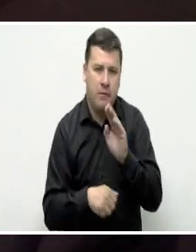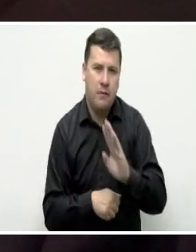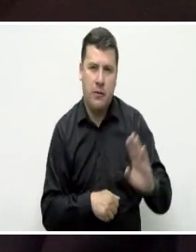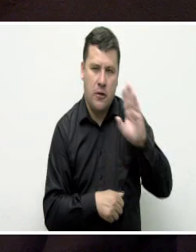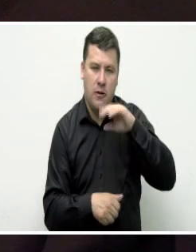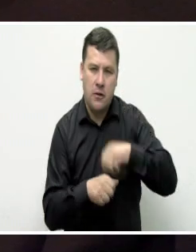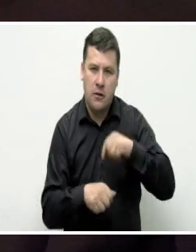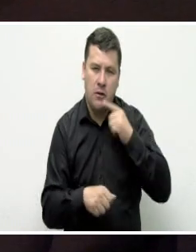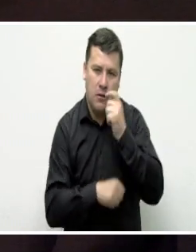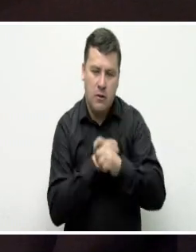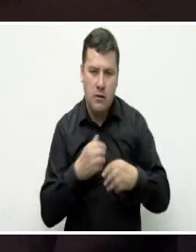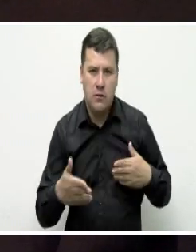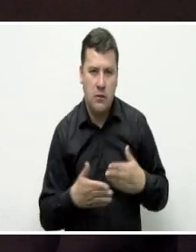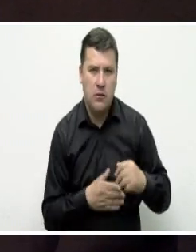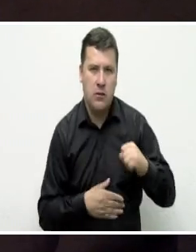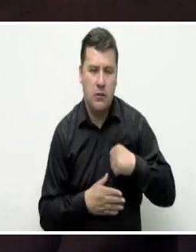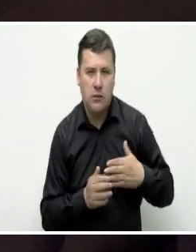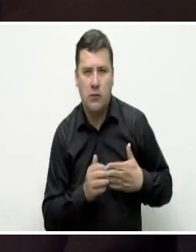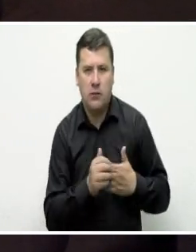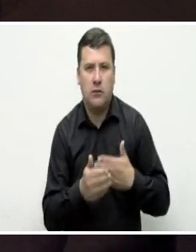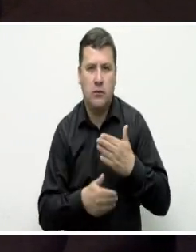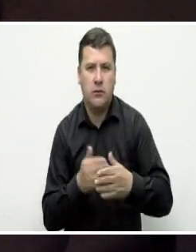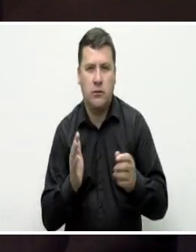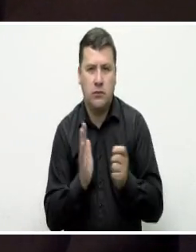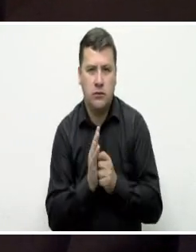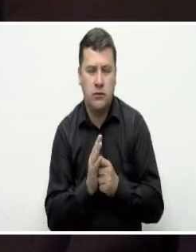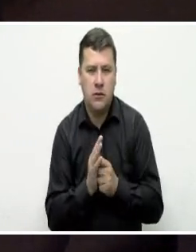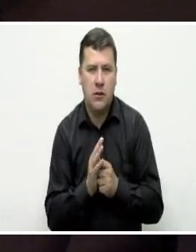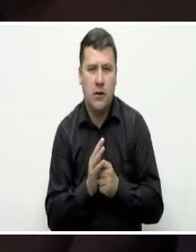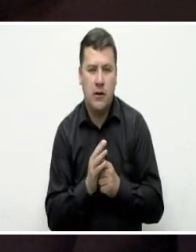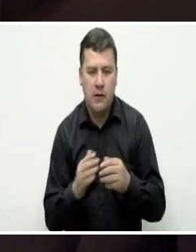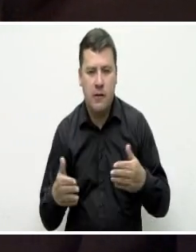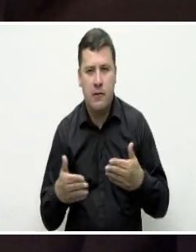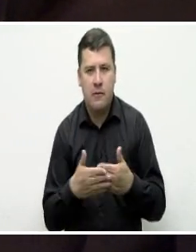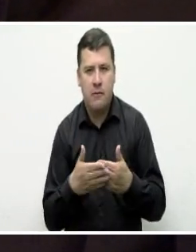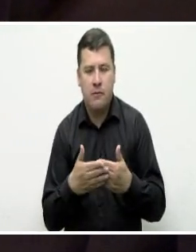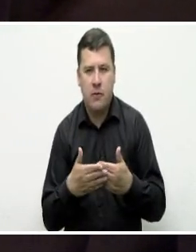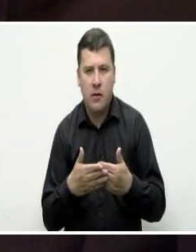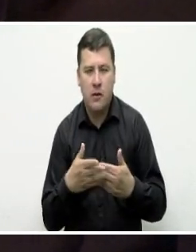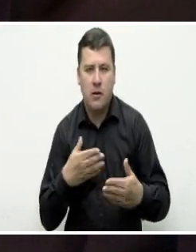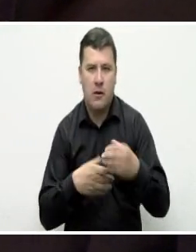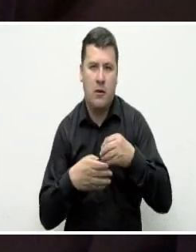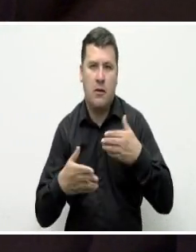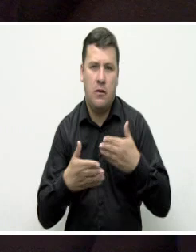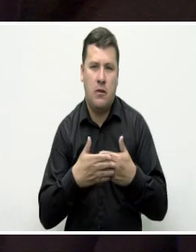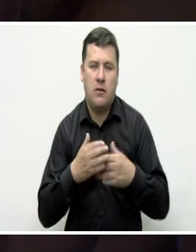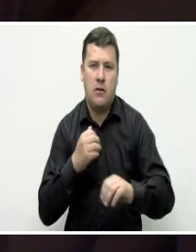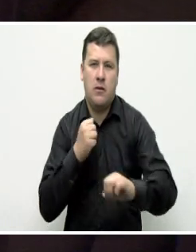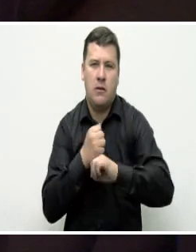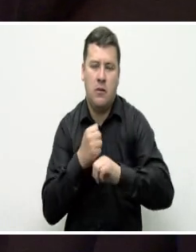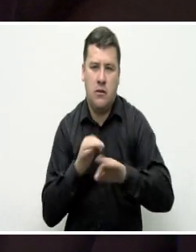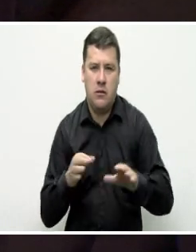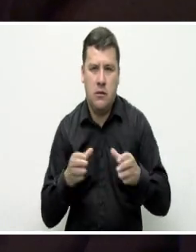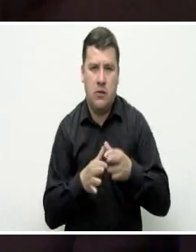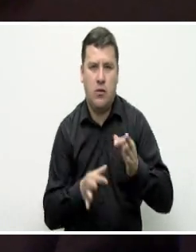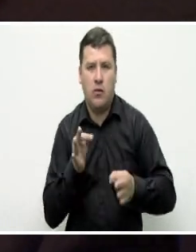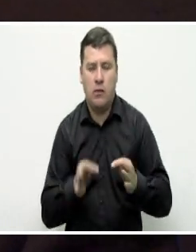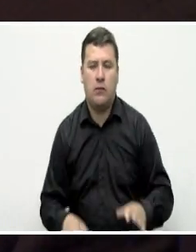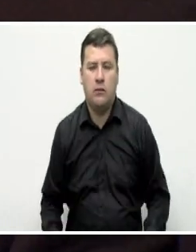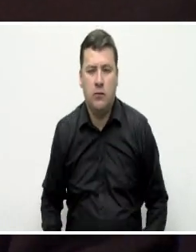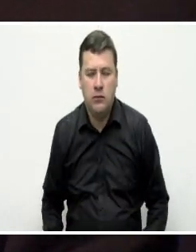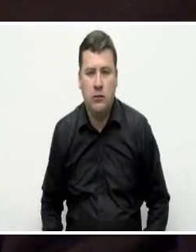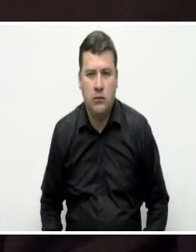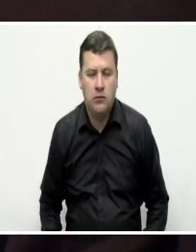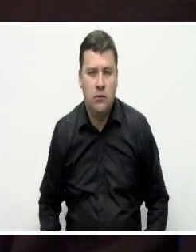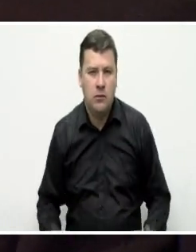departamental, y este año tenemos la guía de procedimientos de sancionatorio y cobro coactivo con el apoyo de la oficina jurídica. En